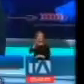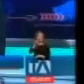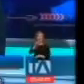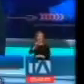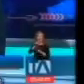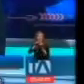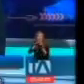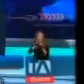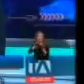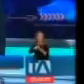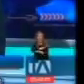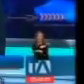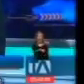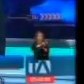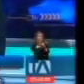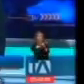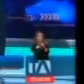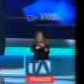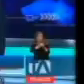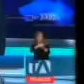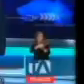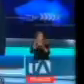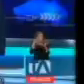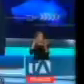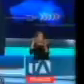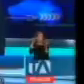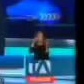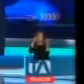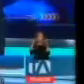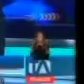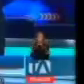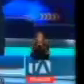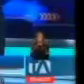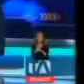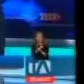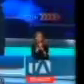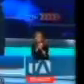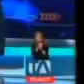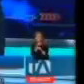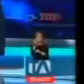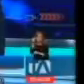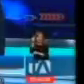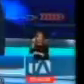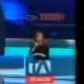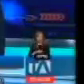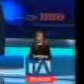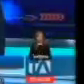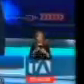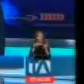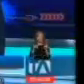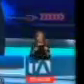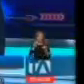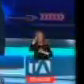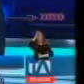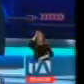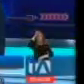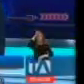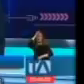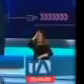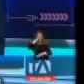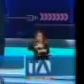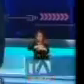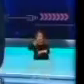Tras cometer el crimen, el sujeto intentó suicidarse, pero fue auxiliado de inmediato y permanece hasta el momento hospitalizado con